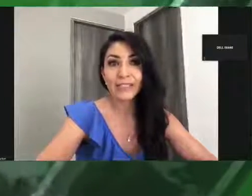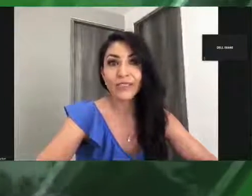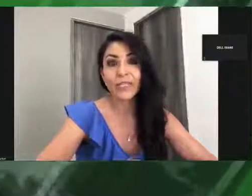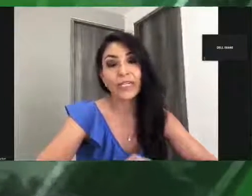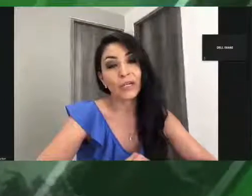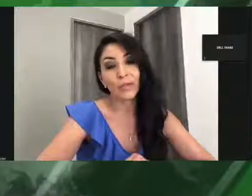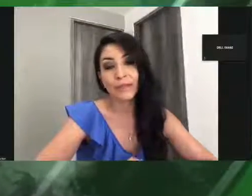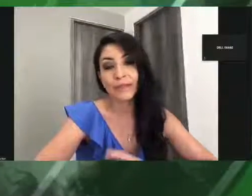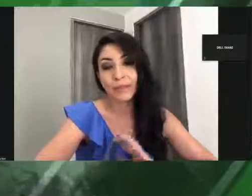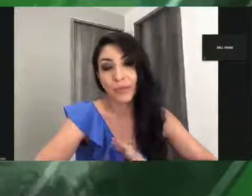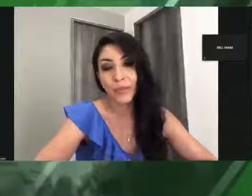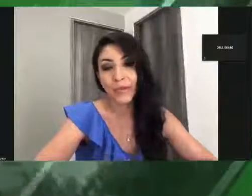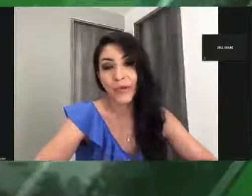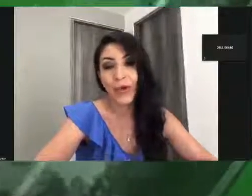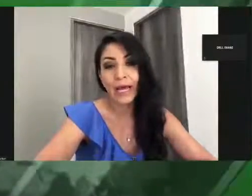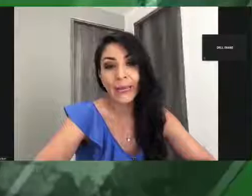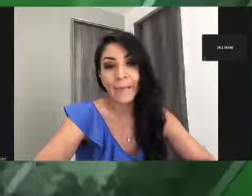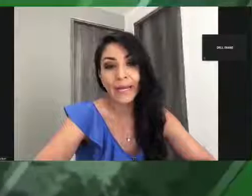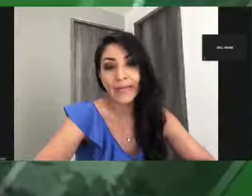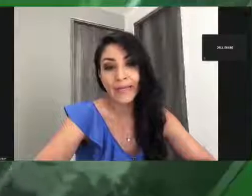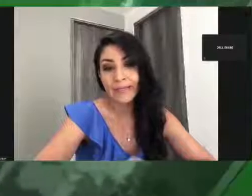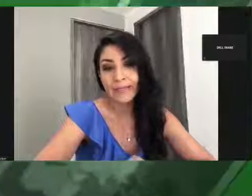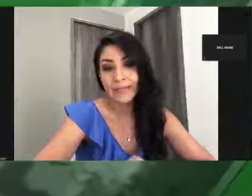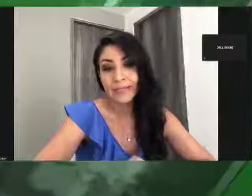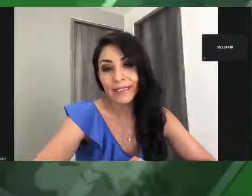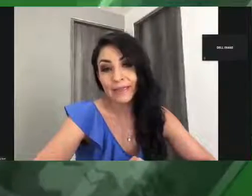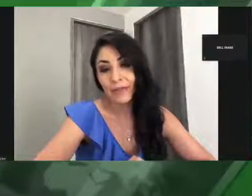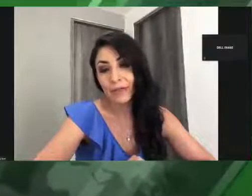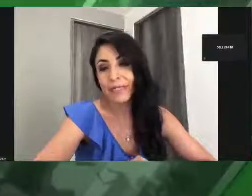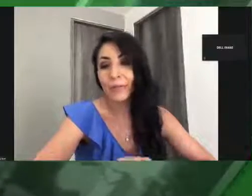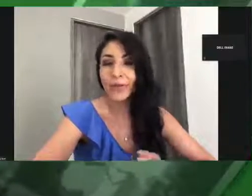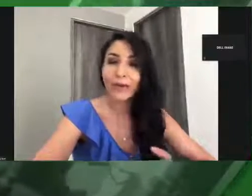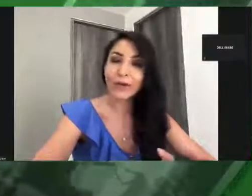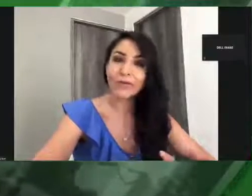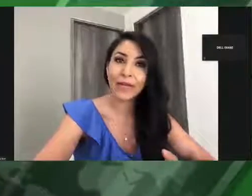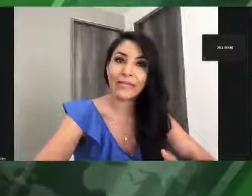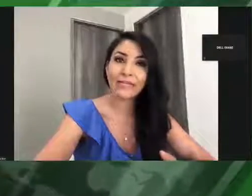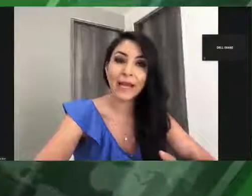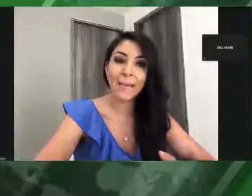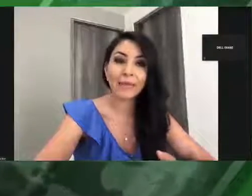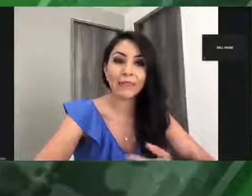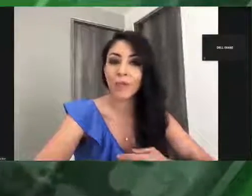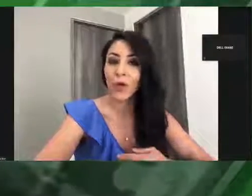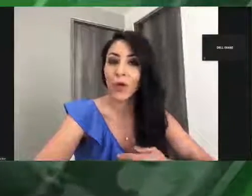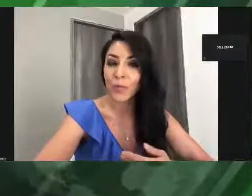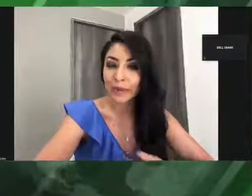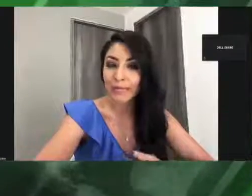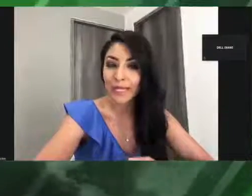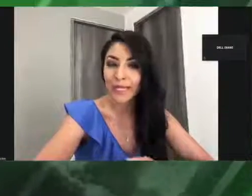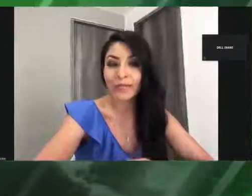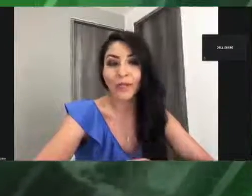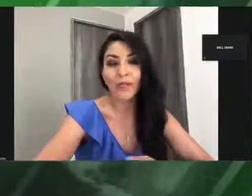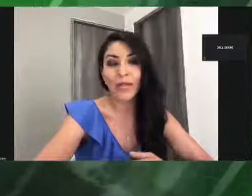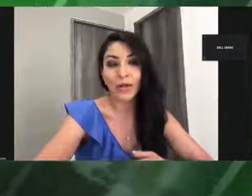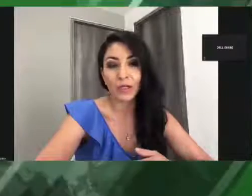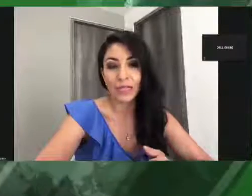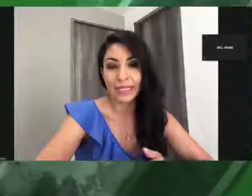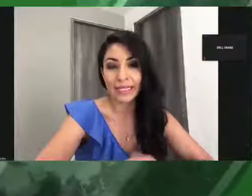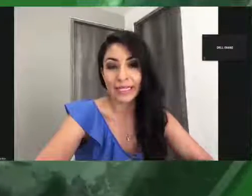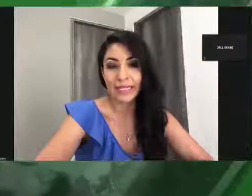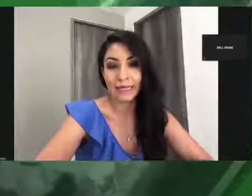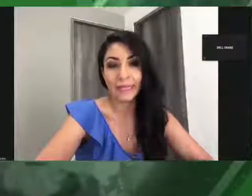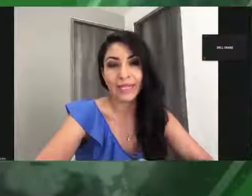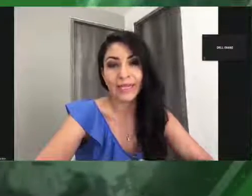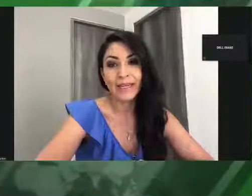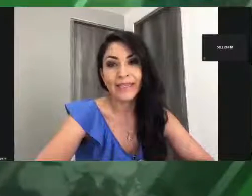178.214 casos y obviamente superando Alemania, y bueno, está por debajo de Francia, pero es preocupante, lo dieron a conocer